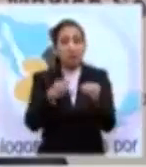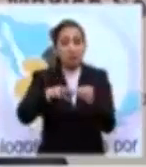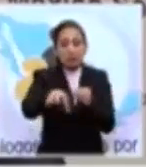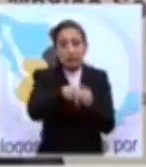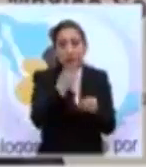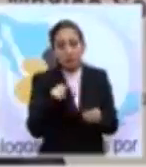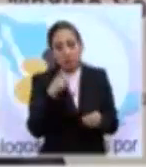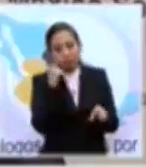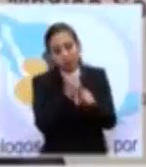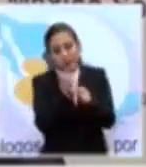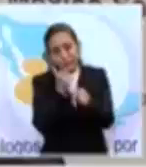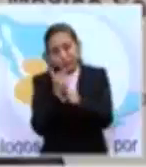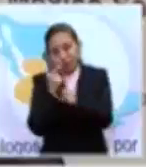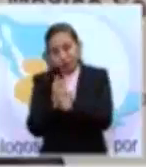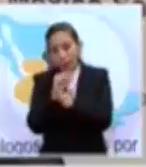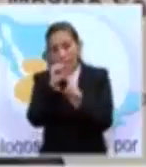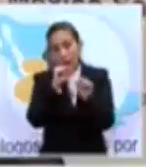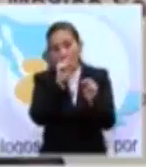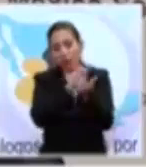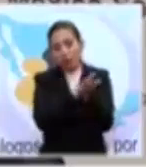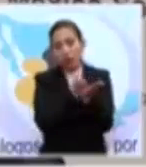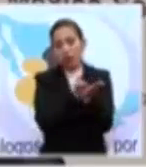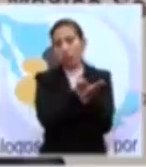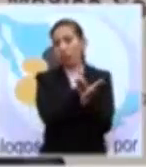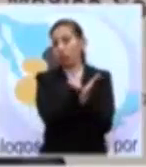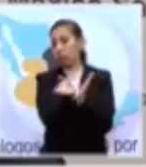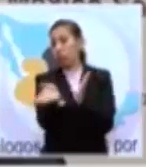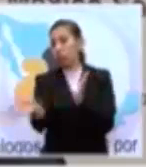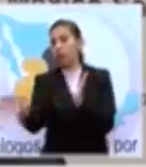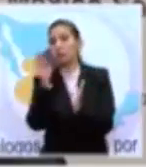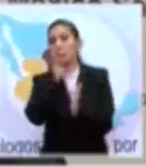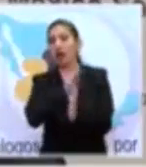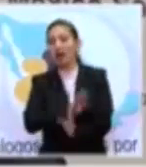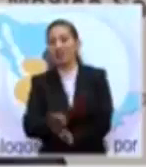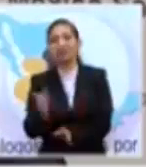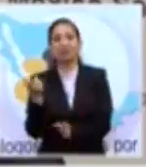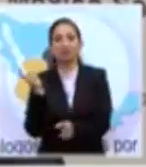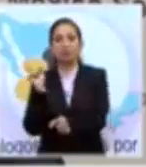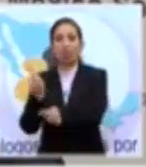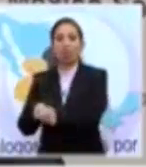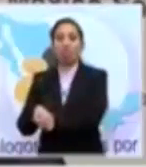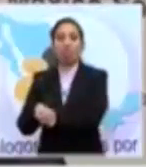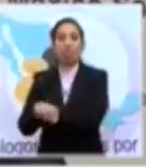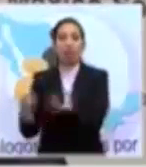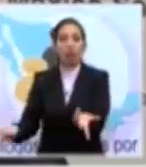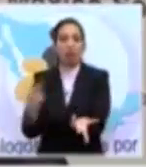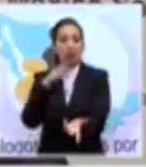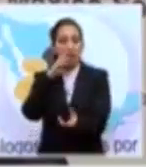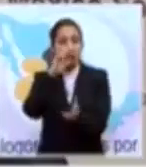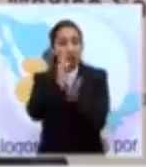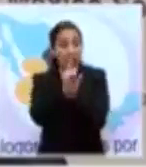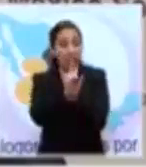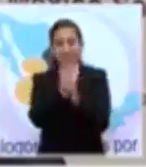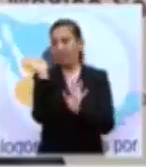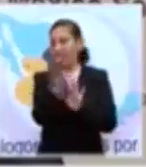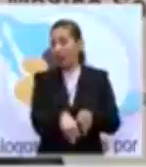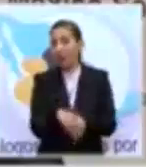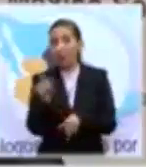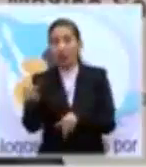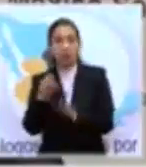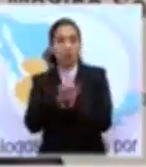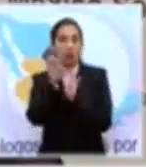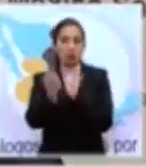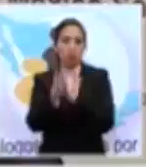personas se van por el lado equivocado, se van por el lado de transgredir la ley y vemos ejemplos